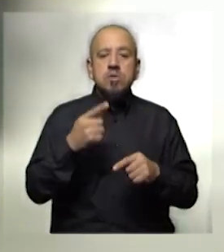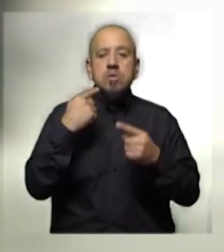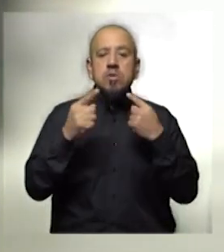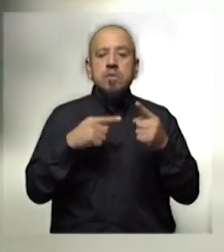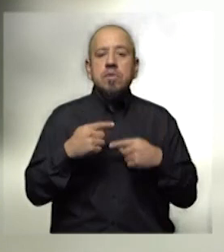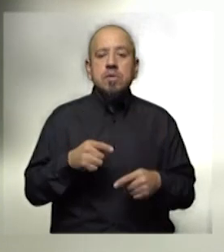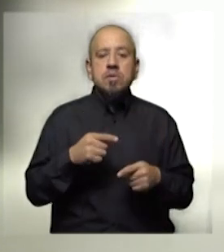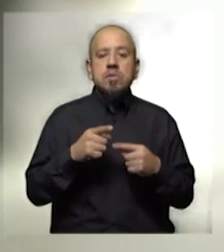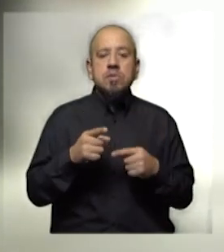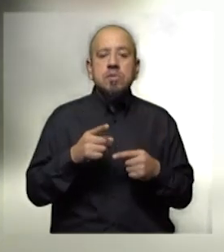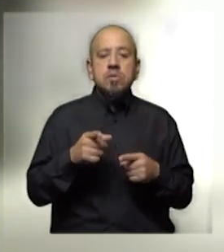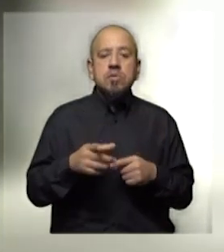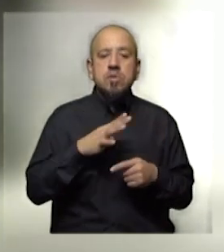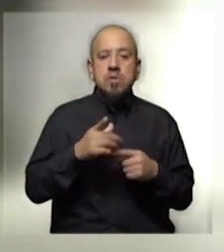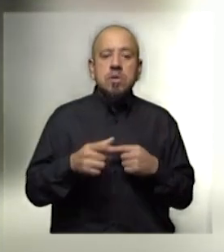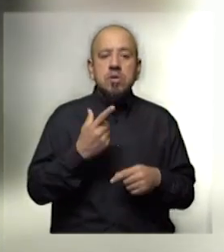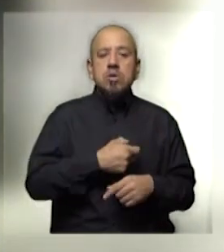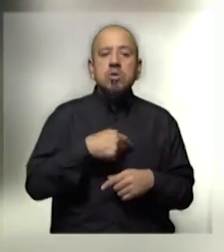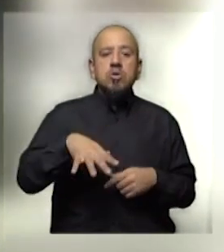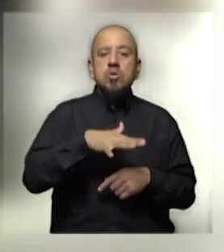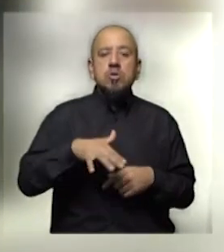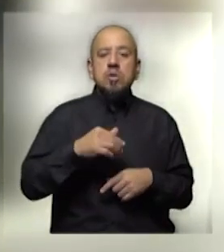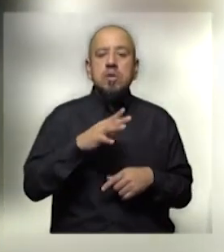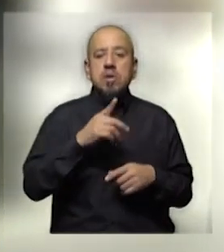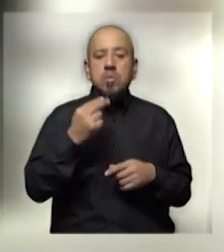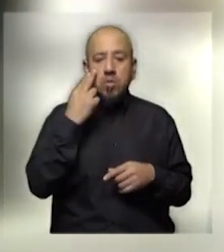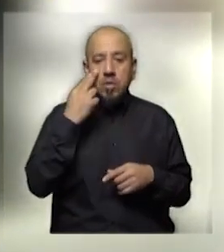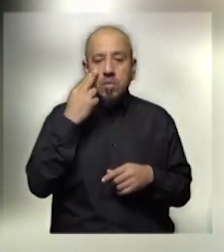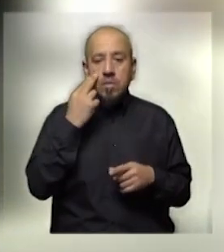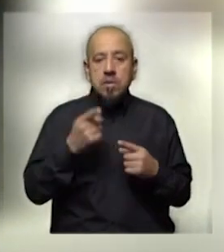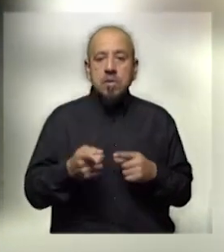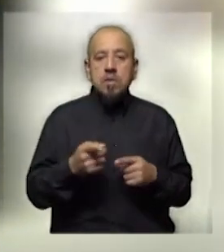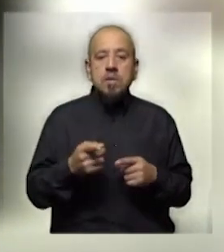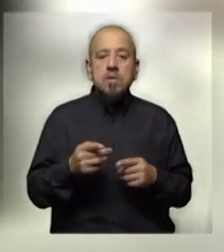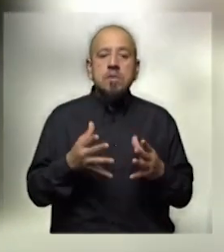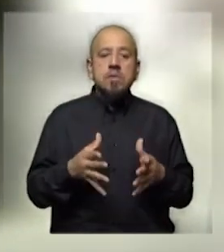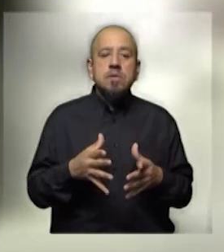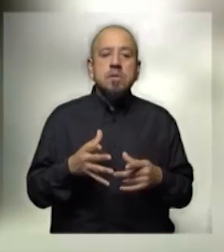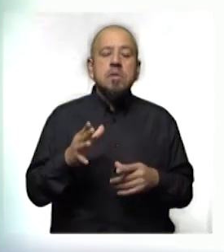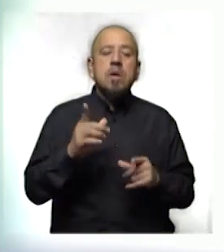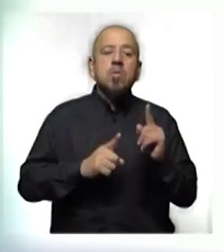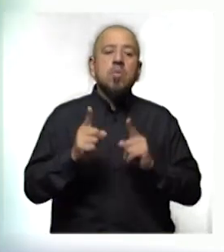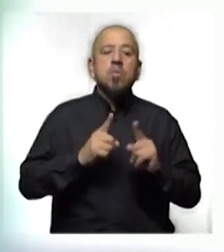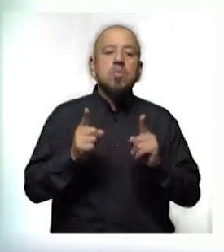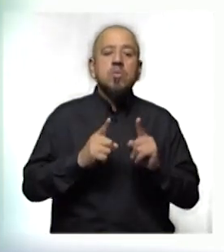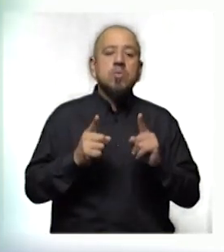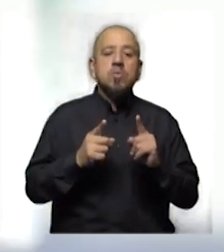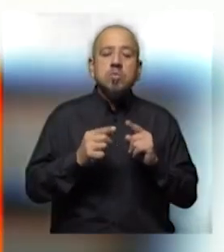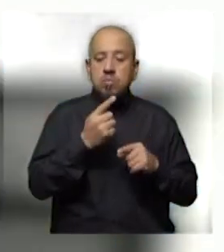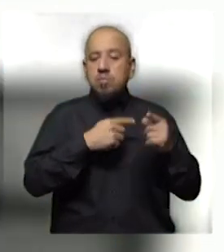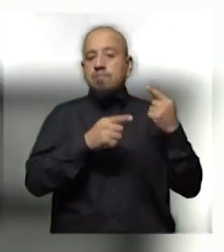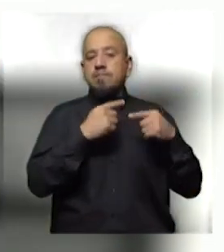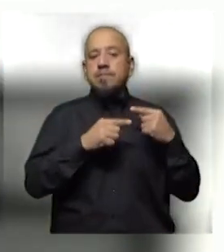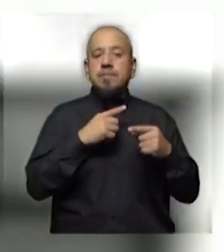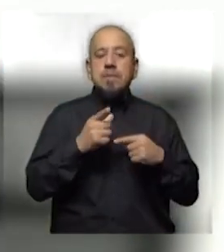lugares en los que ubicamos socialmente si hay un problema que en El Punto de partida ya hay algunos que están unos cuantos pasos atrás